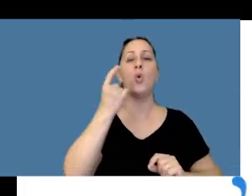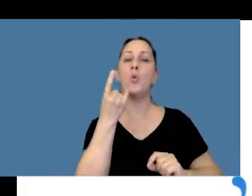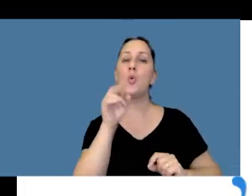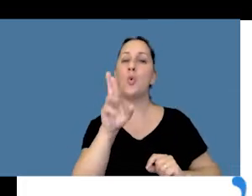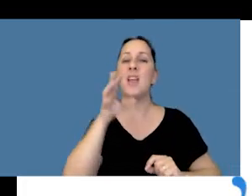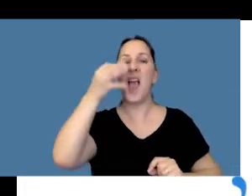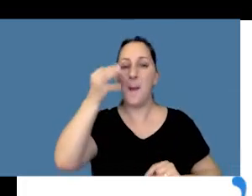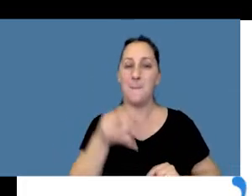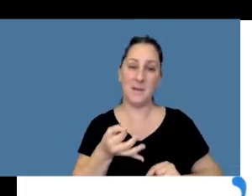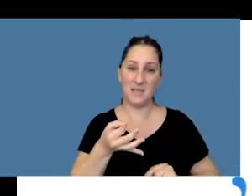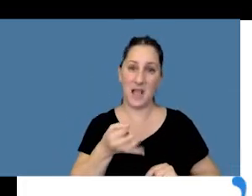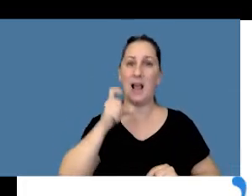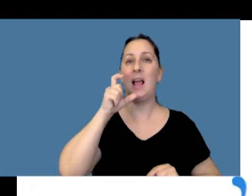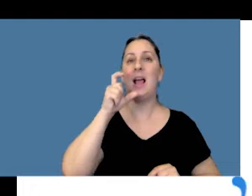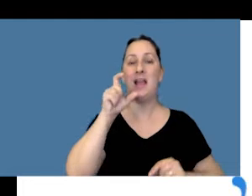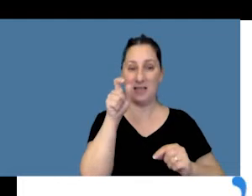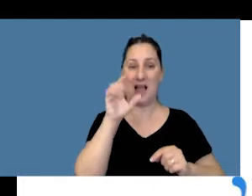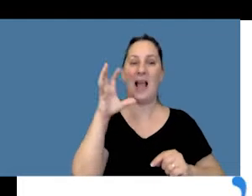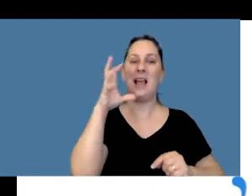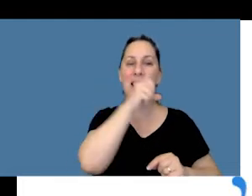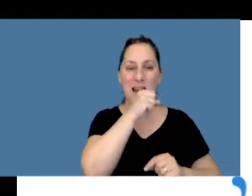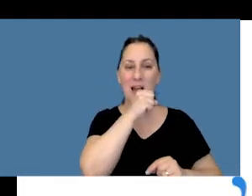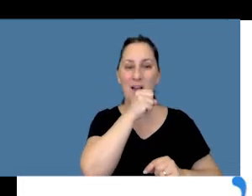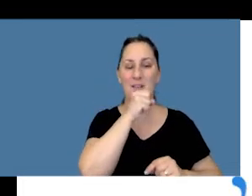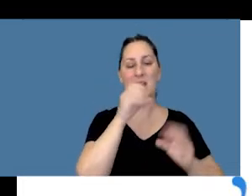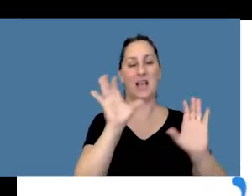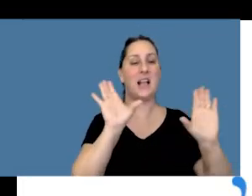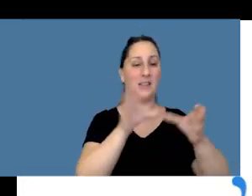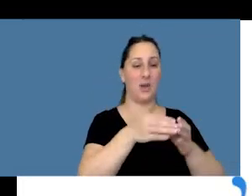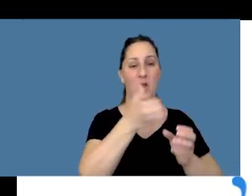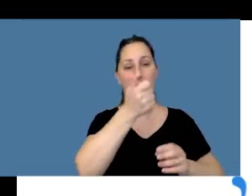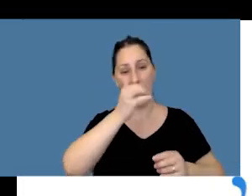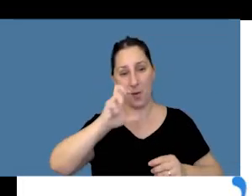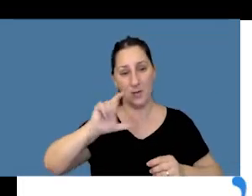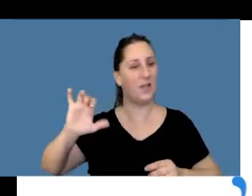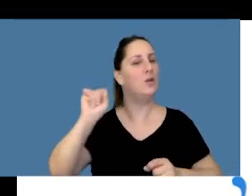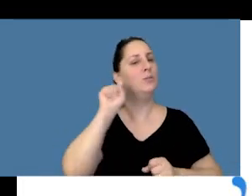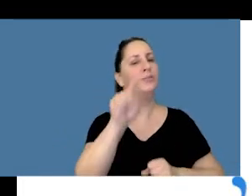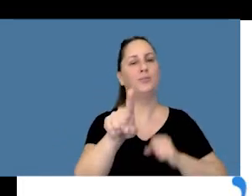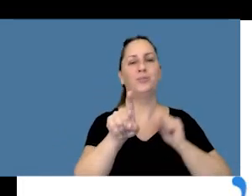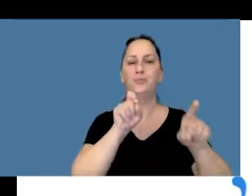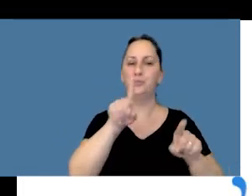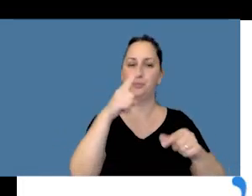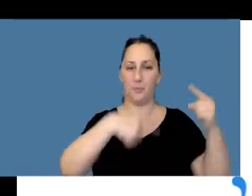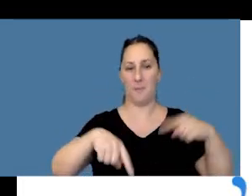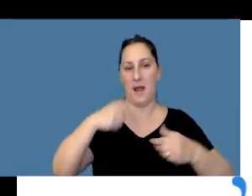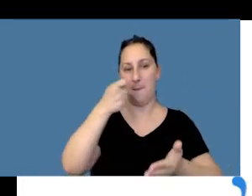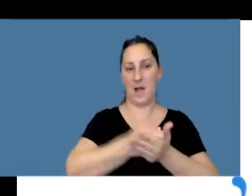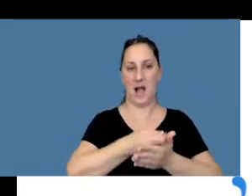CUR, digamos, es la clave con la cual se les reconoce la categoría con sus respectivas particularidades para efectuar el pago